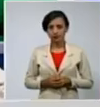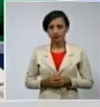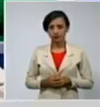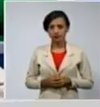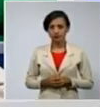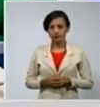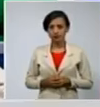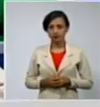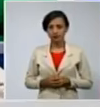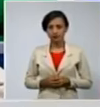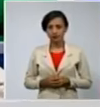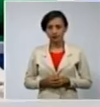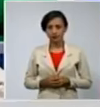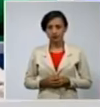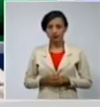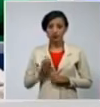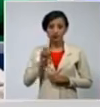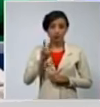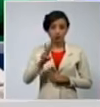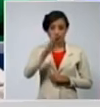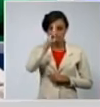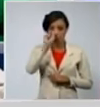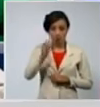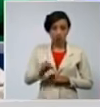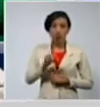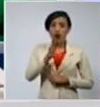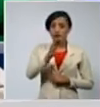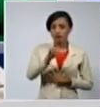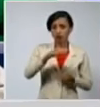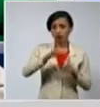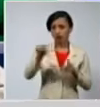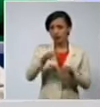adultos. Y creo que brindaron una información